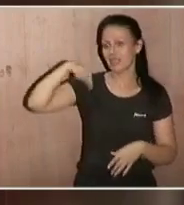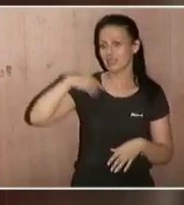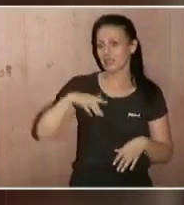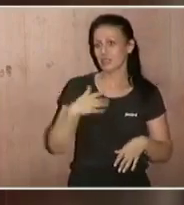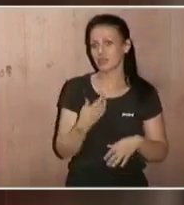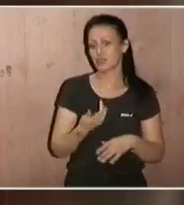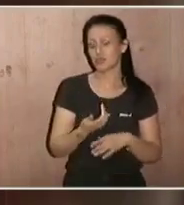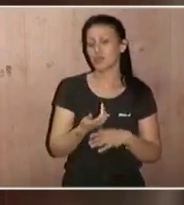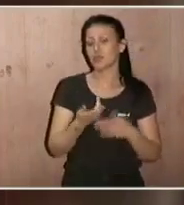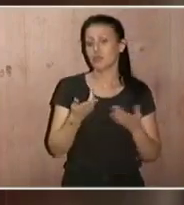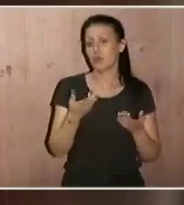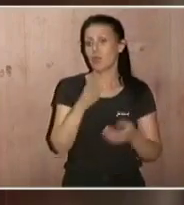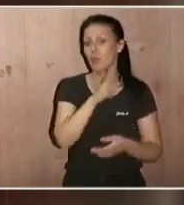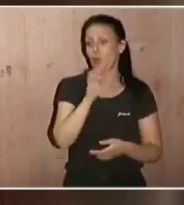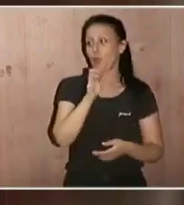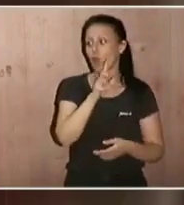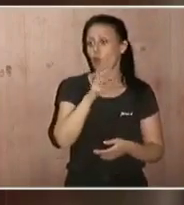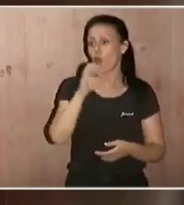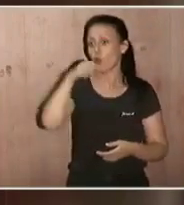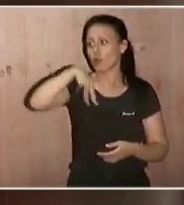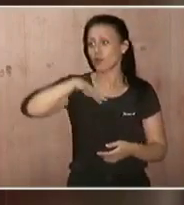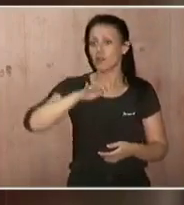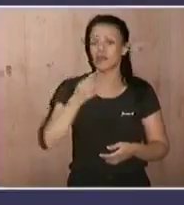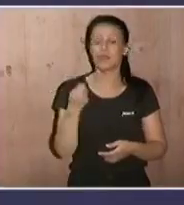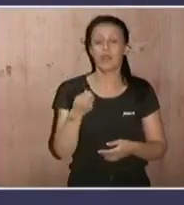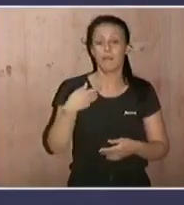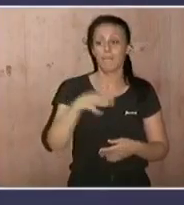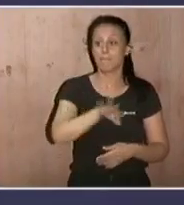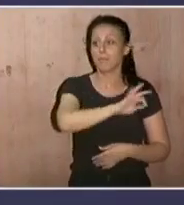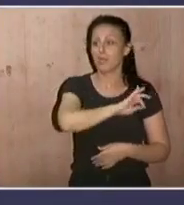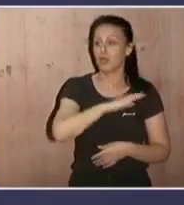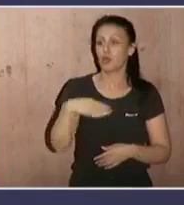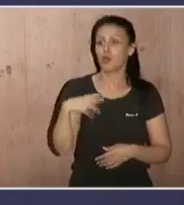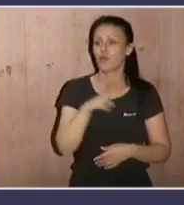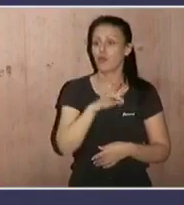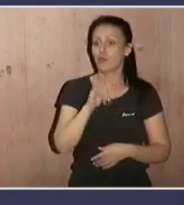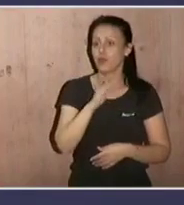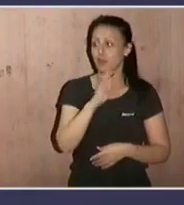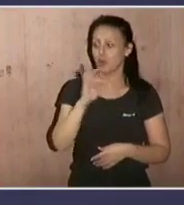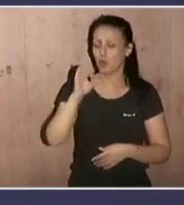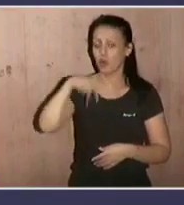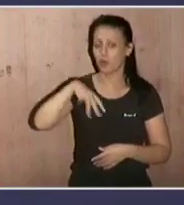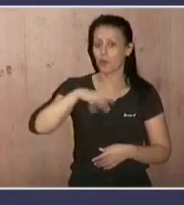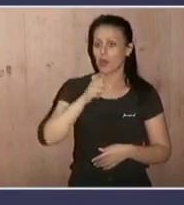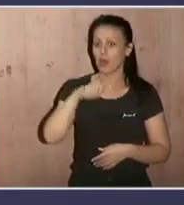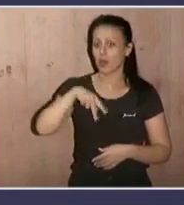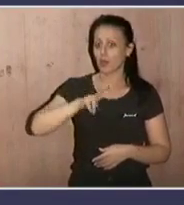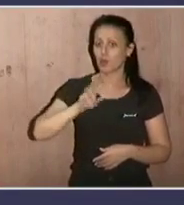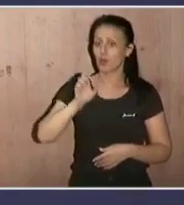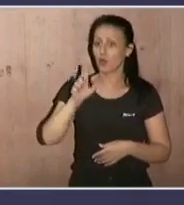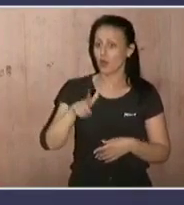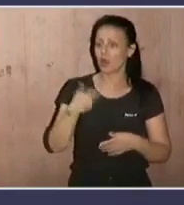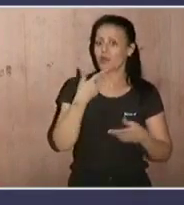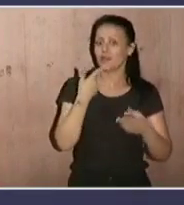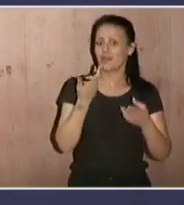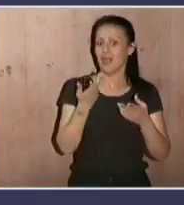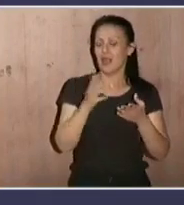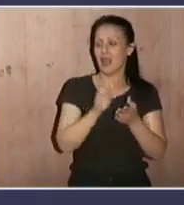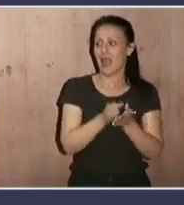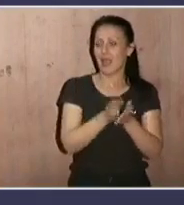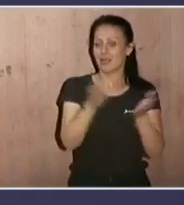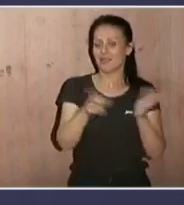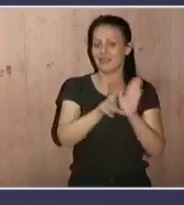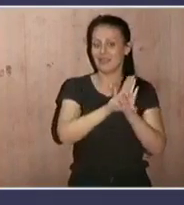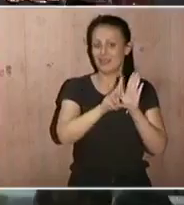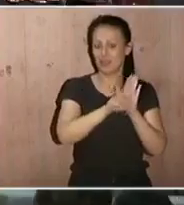en Bolonia con el premio Vittorio Emanuel II, de la monografía La potestad gubernativa de derribo en la legislación